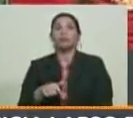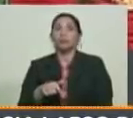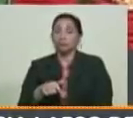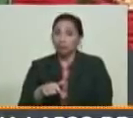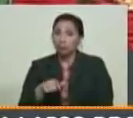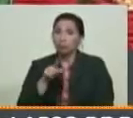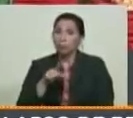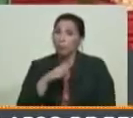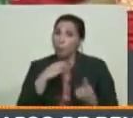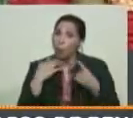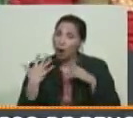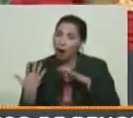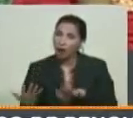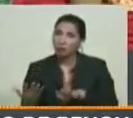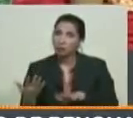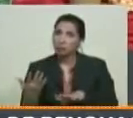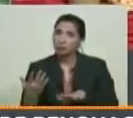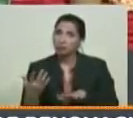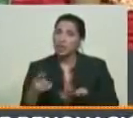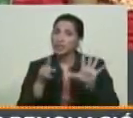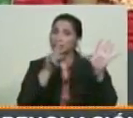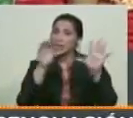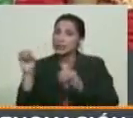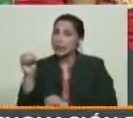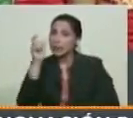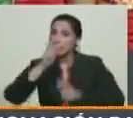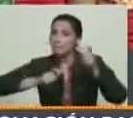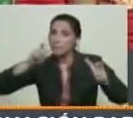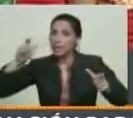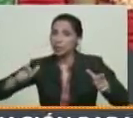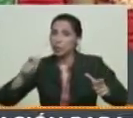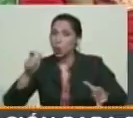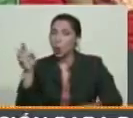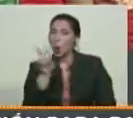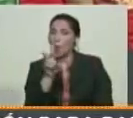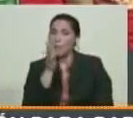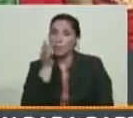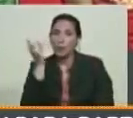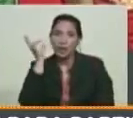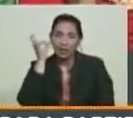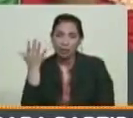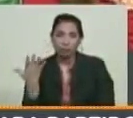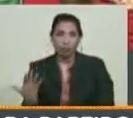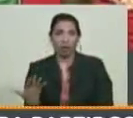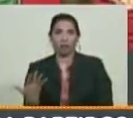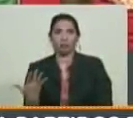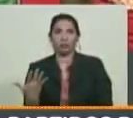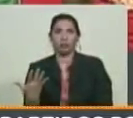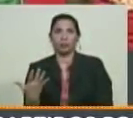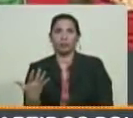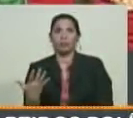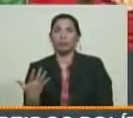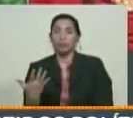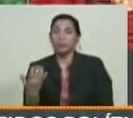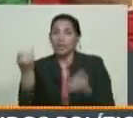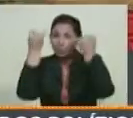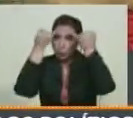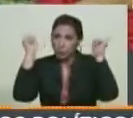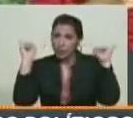vida a más de 60 venezolanos, 70 venezolanos y venezolana, gente inocente que estaba